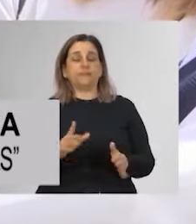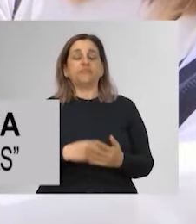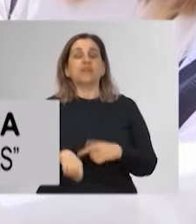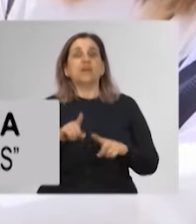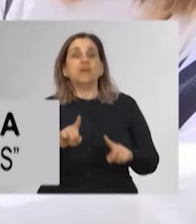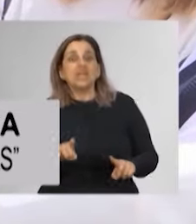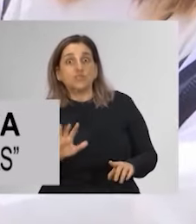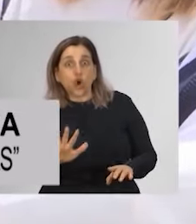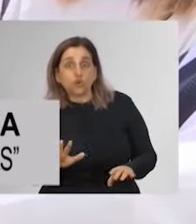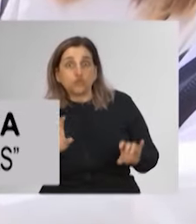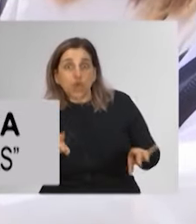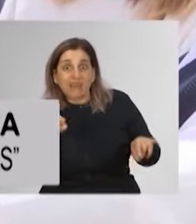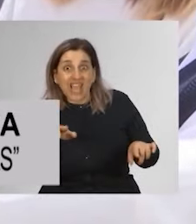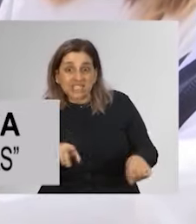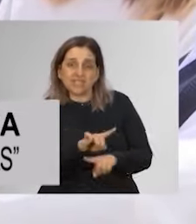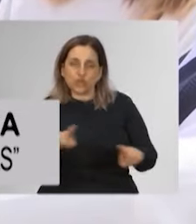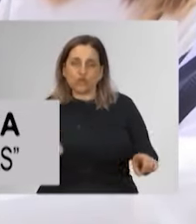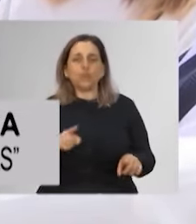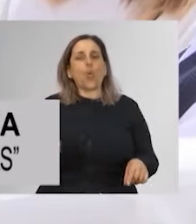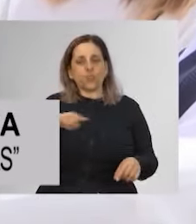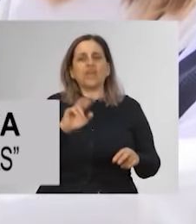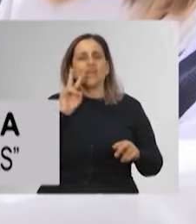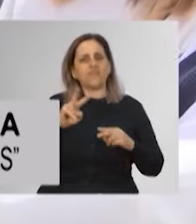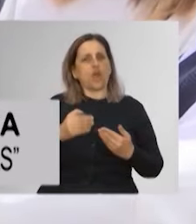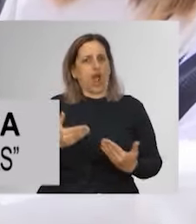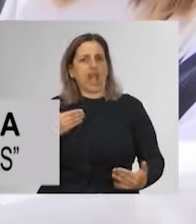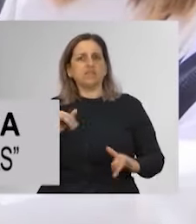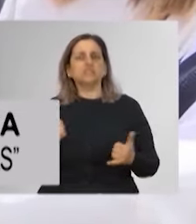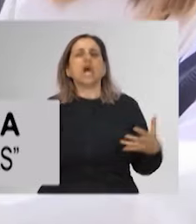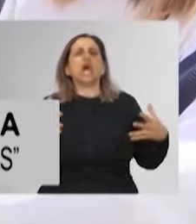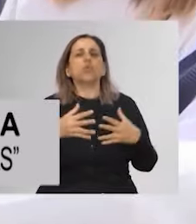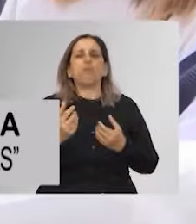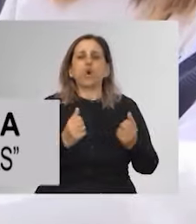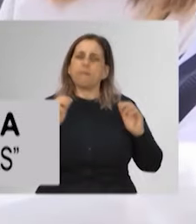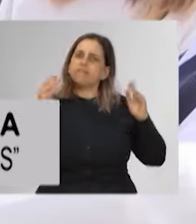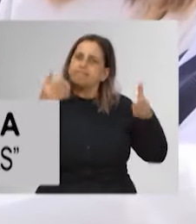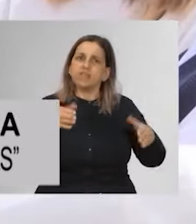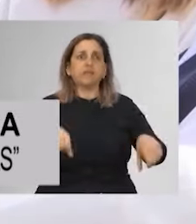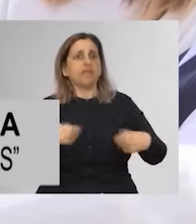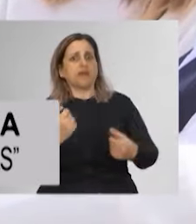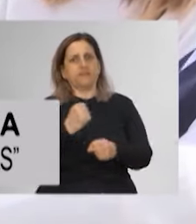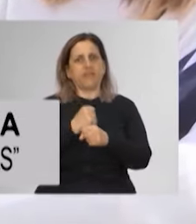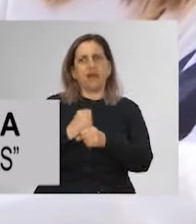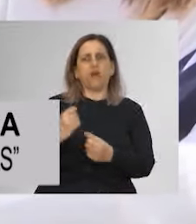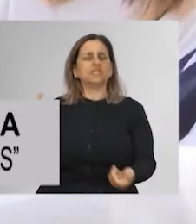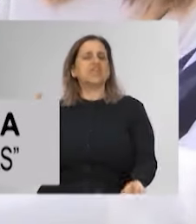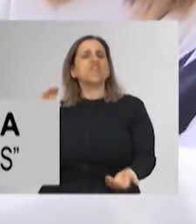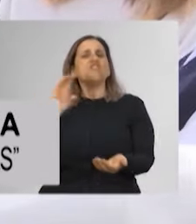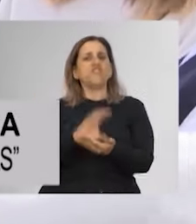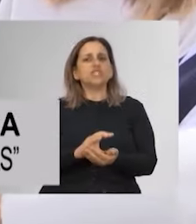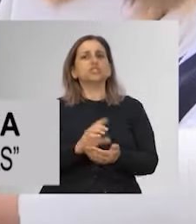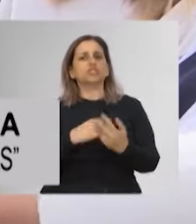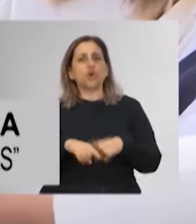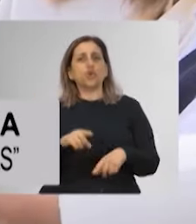siquiera es todo. ¿Por qué? Ustedes han escuchado estos días agentes económicos, gente que se dedica a dar laburo, a hacer inversiones y a dar